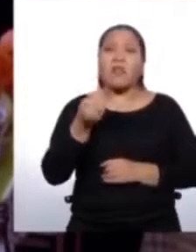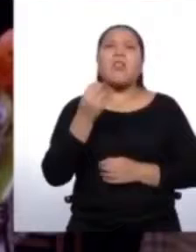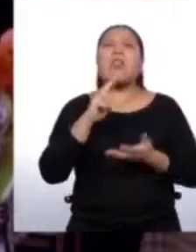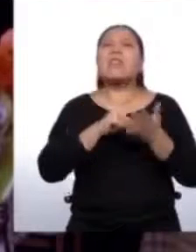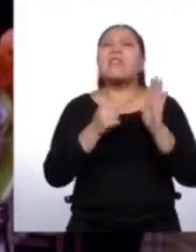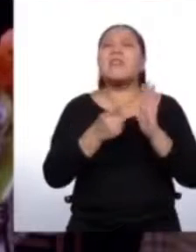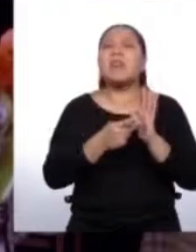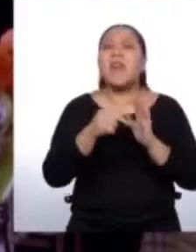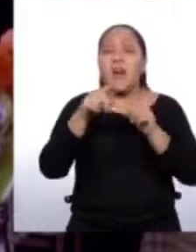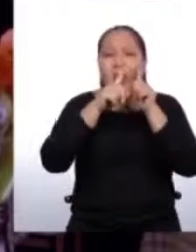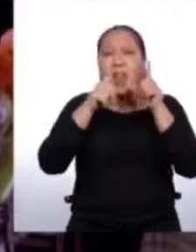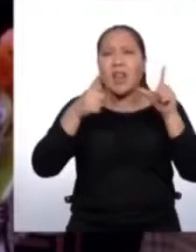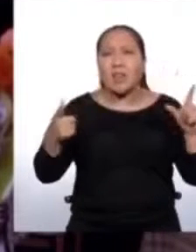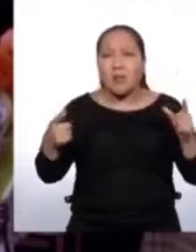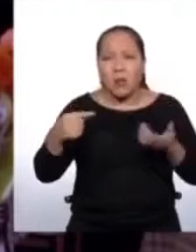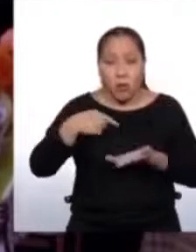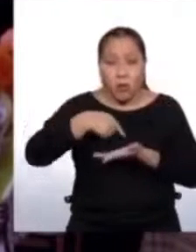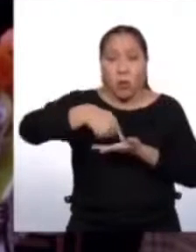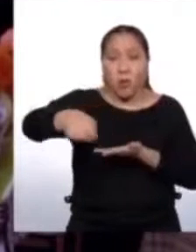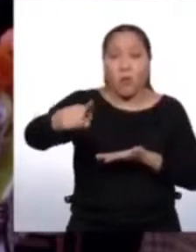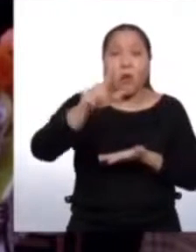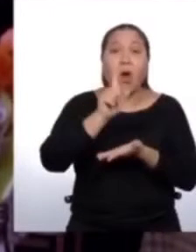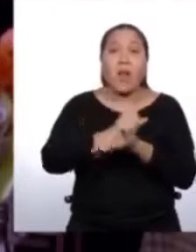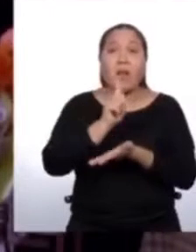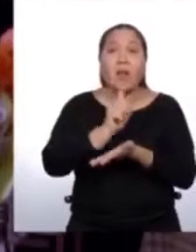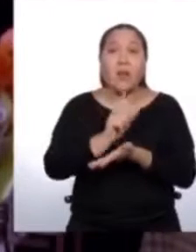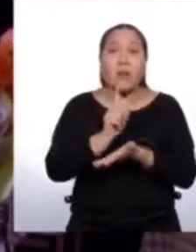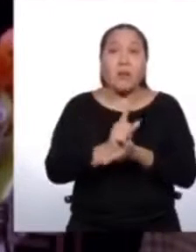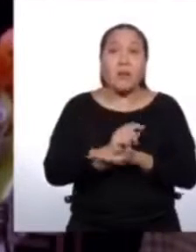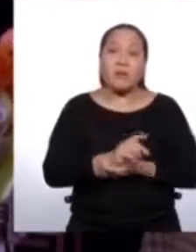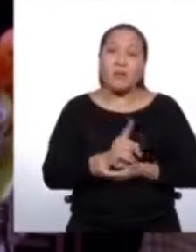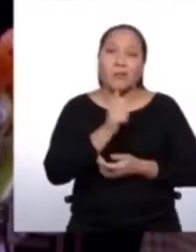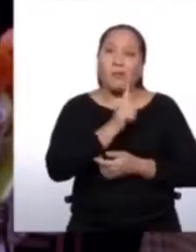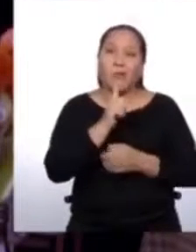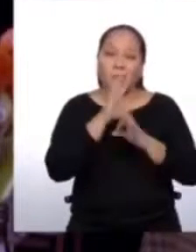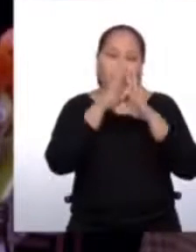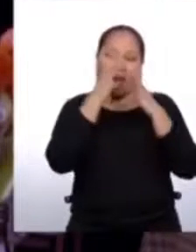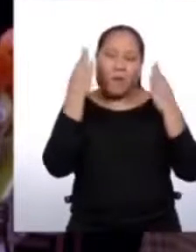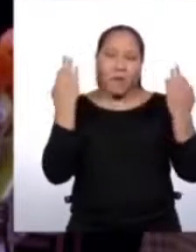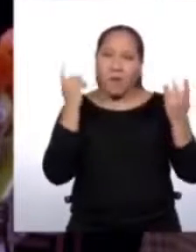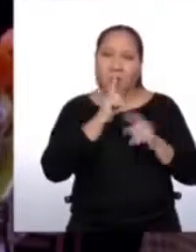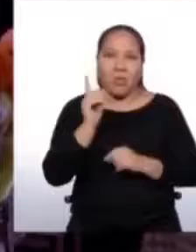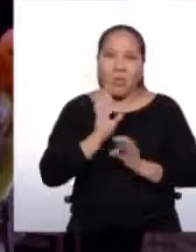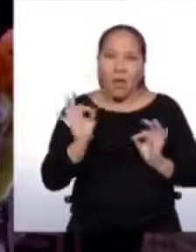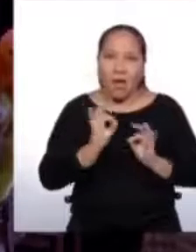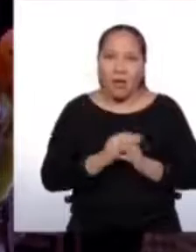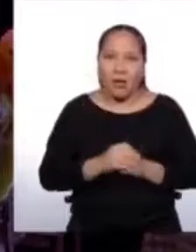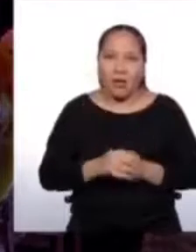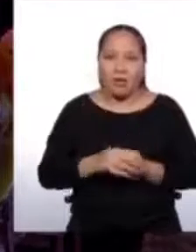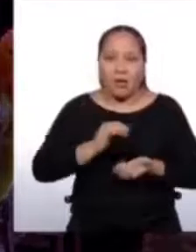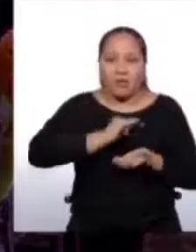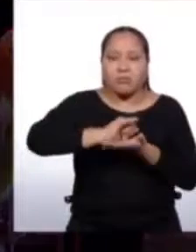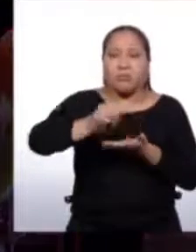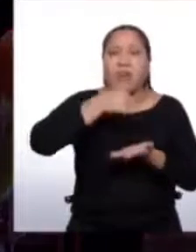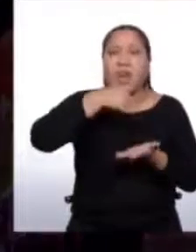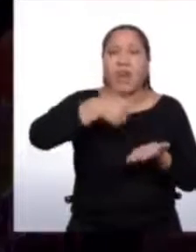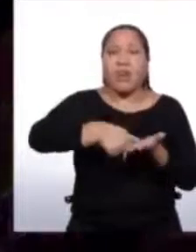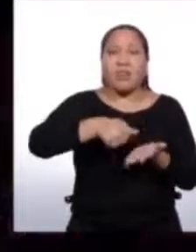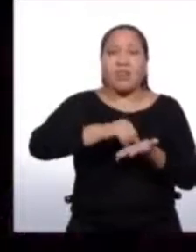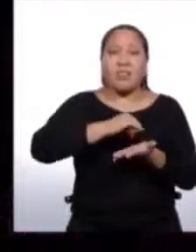literatura y lo envié a Lima. En esa época pues no había Facebook ni internet, las llamadas telefónicas eran muy